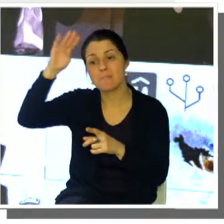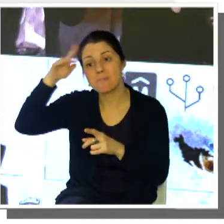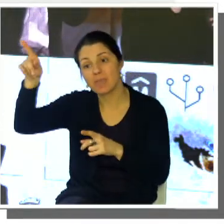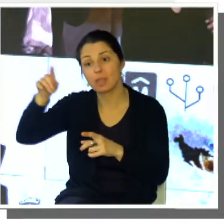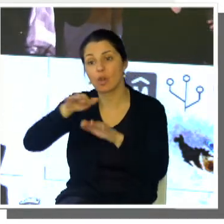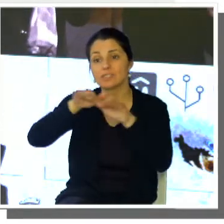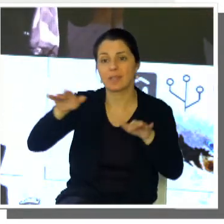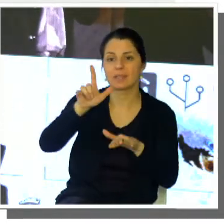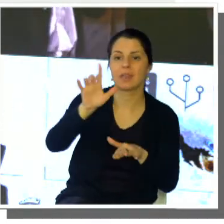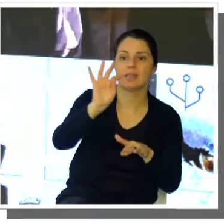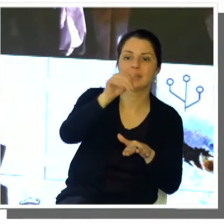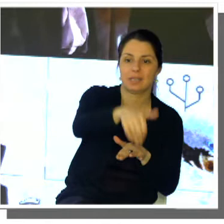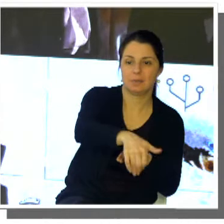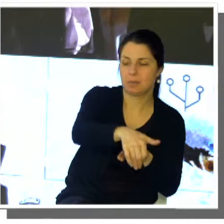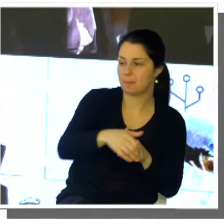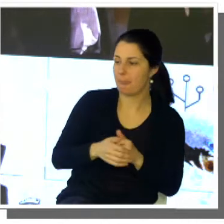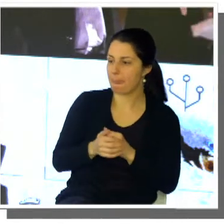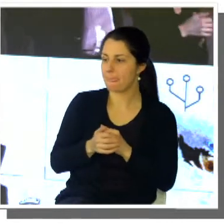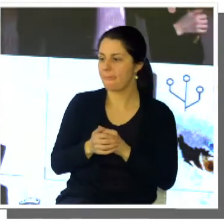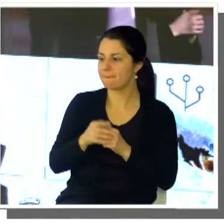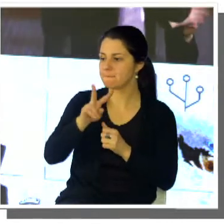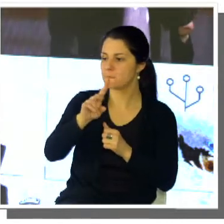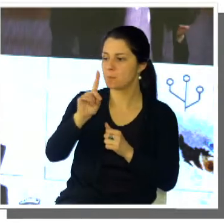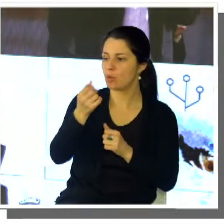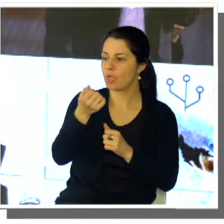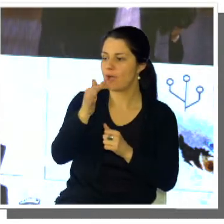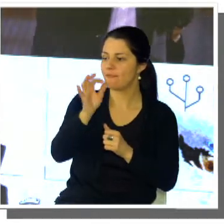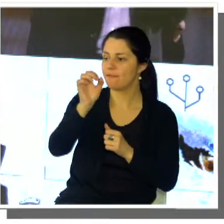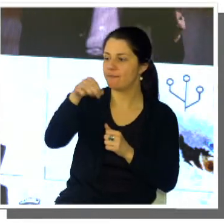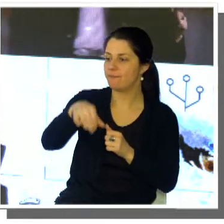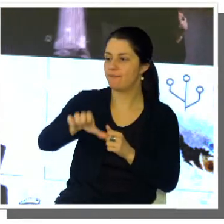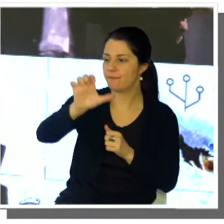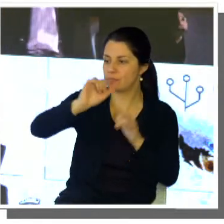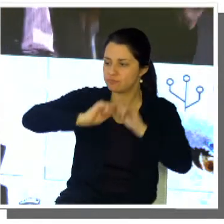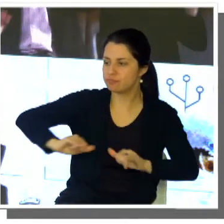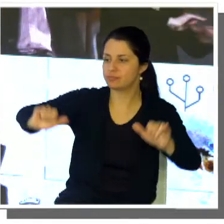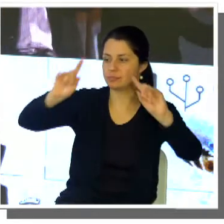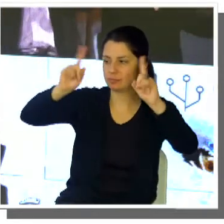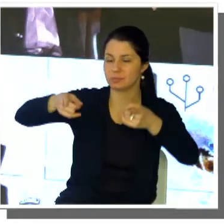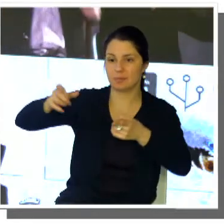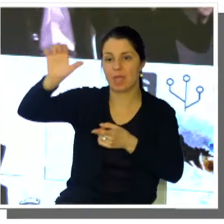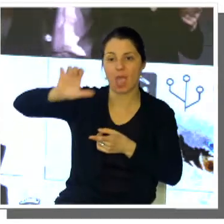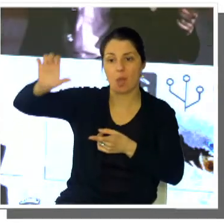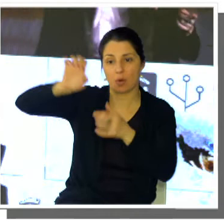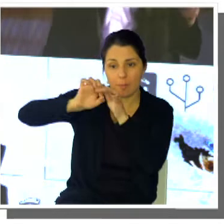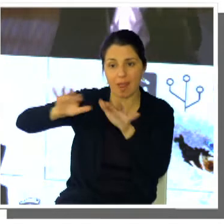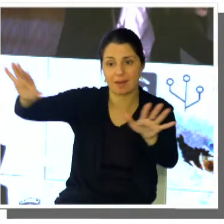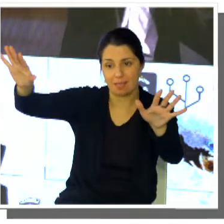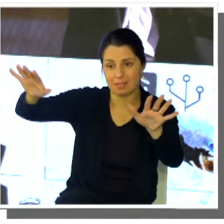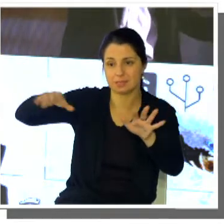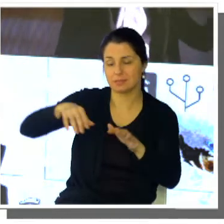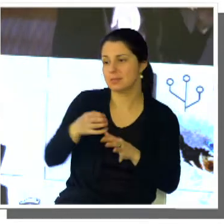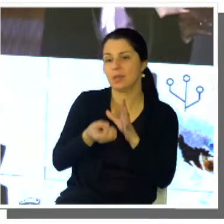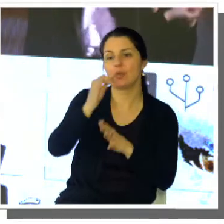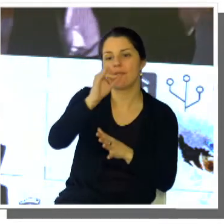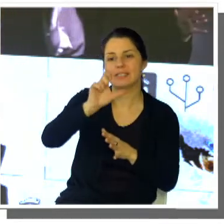estándar LTE-M. Y Vodafone también lanzando Narrowband IoT en redes de Europa y Nueva Zelanda. O sea,